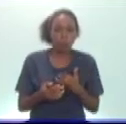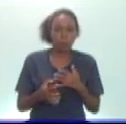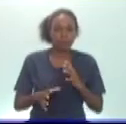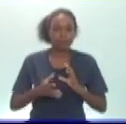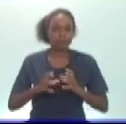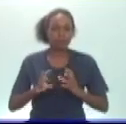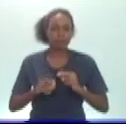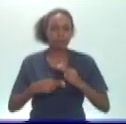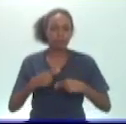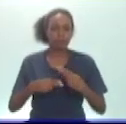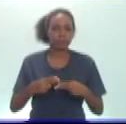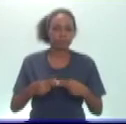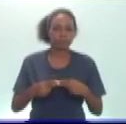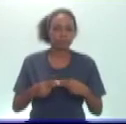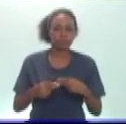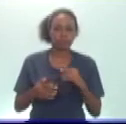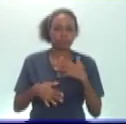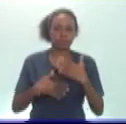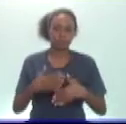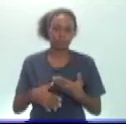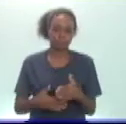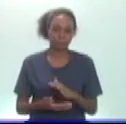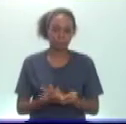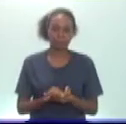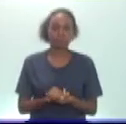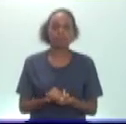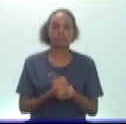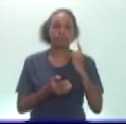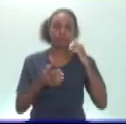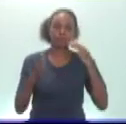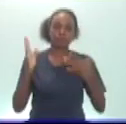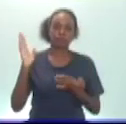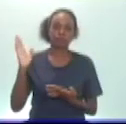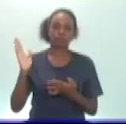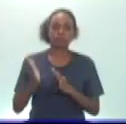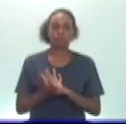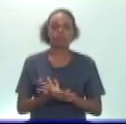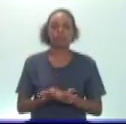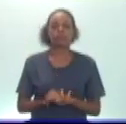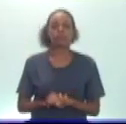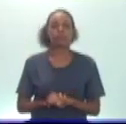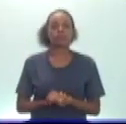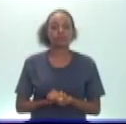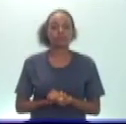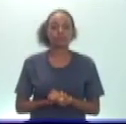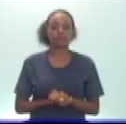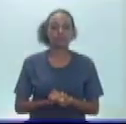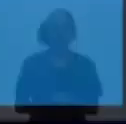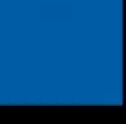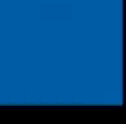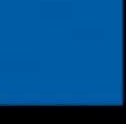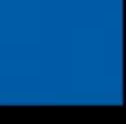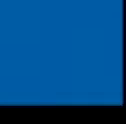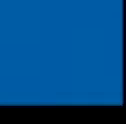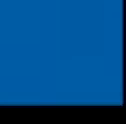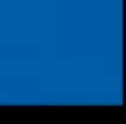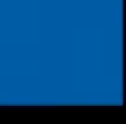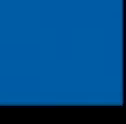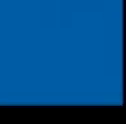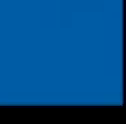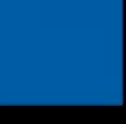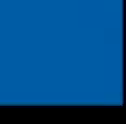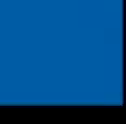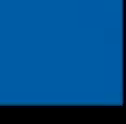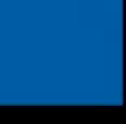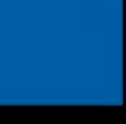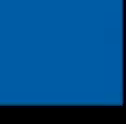de razonar. Vamos a leerlo. Un barco ha transportado 345 turistas por viaje